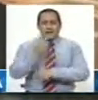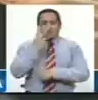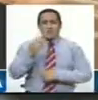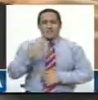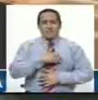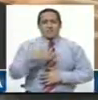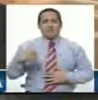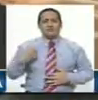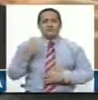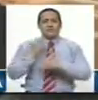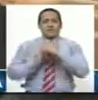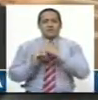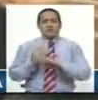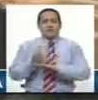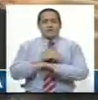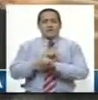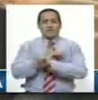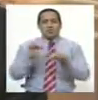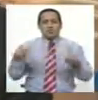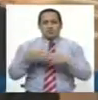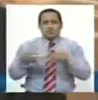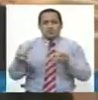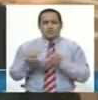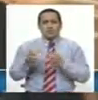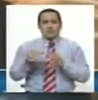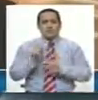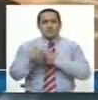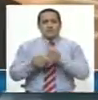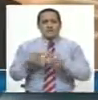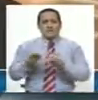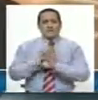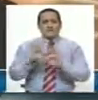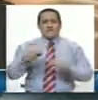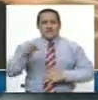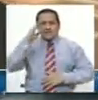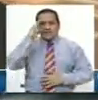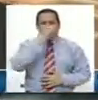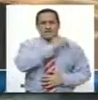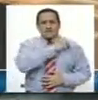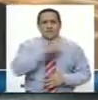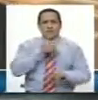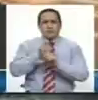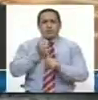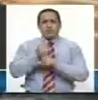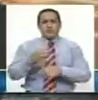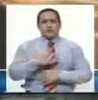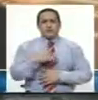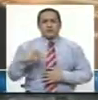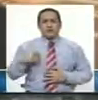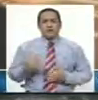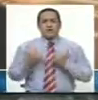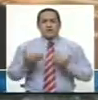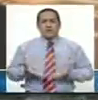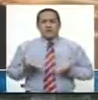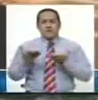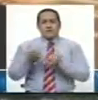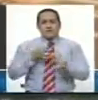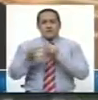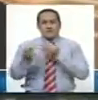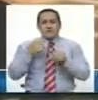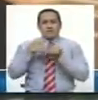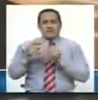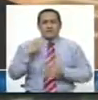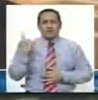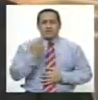ministro del Interior y no a sus subordinados, no a ningún general, sino al propio ministro del Interior, dar las explicaciones